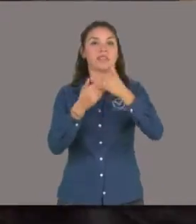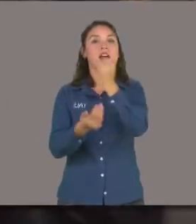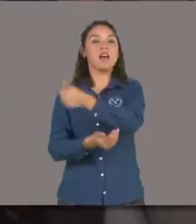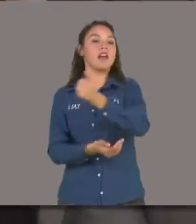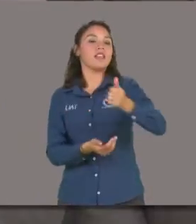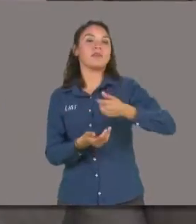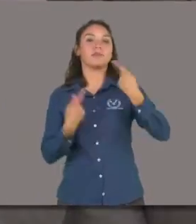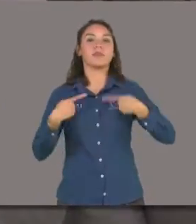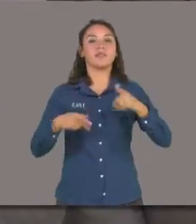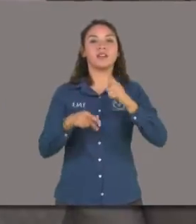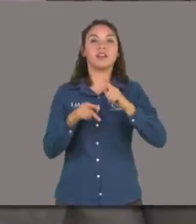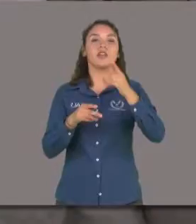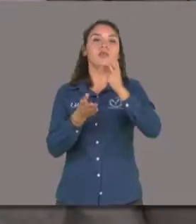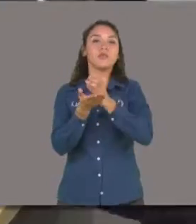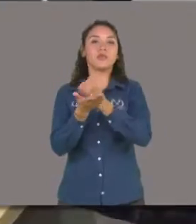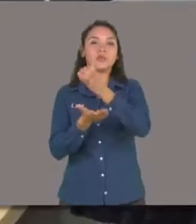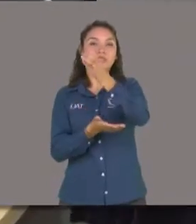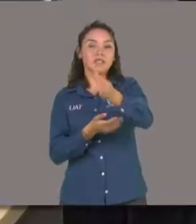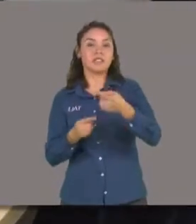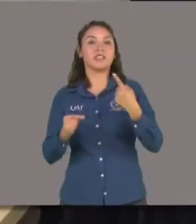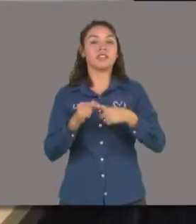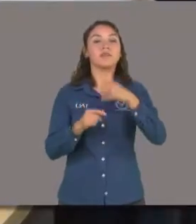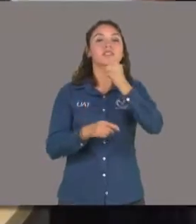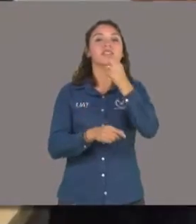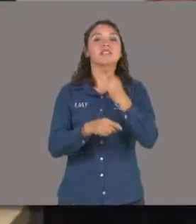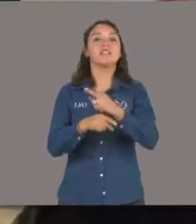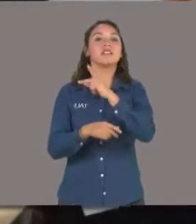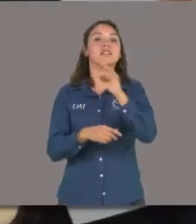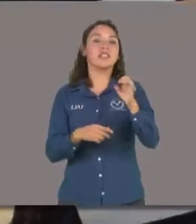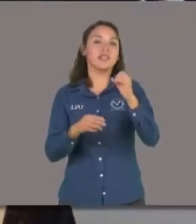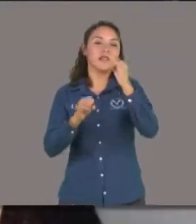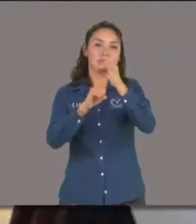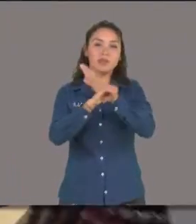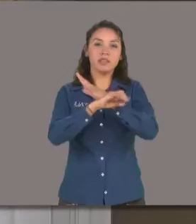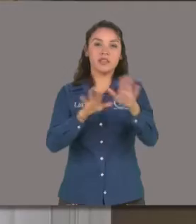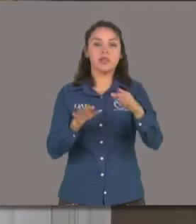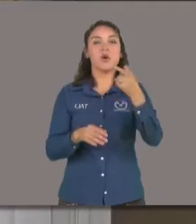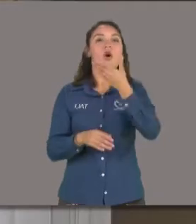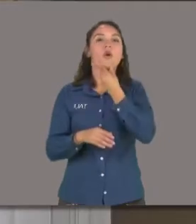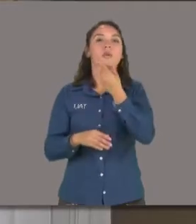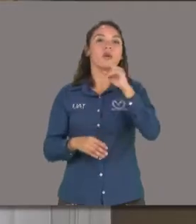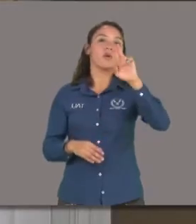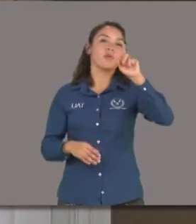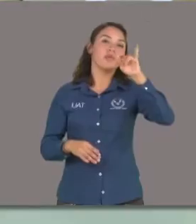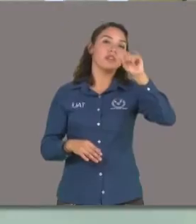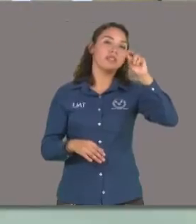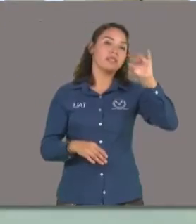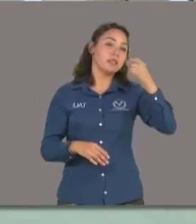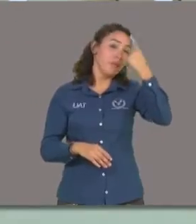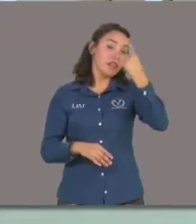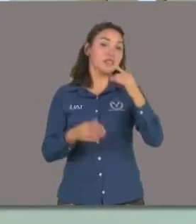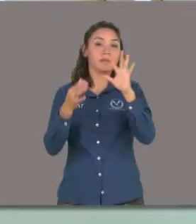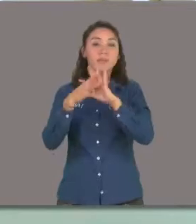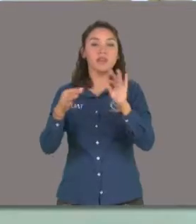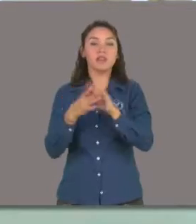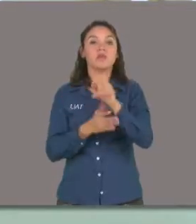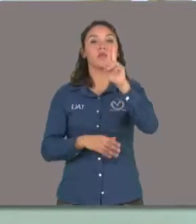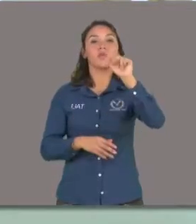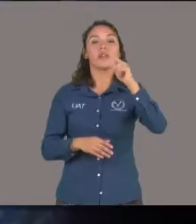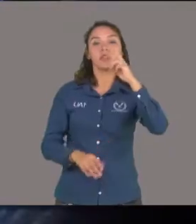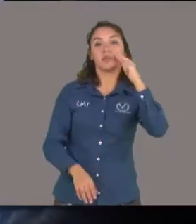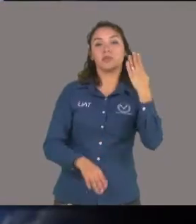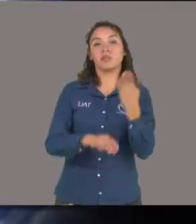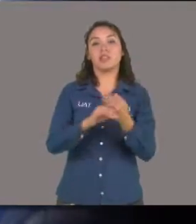constancias a los participantes de este programa, estuvo encabezada por el secretario de Extensión y Difusión, Ulises Arredondo Llanos, quien señaló que la UAD es una